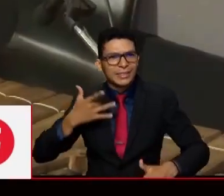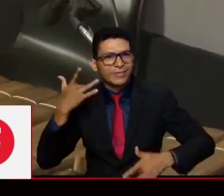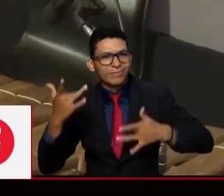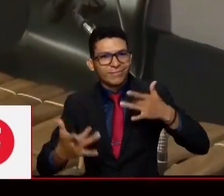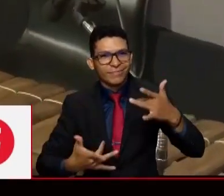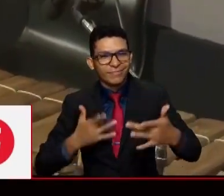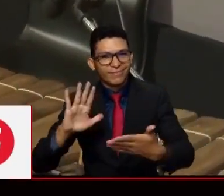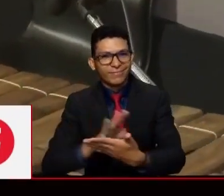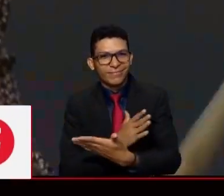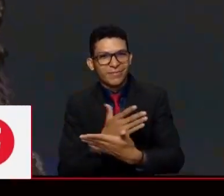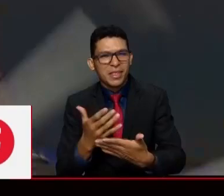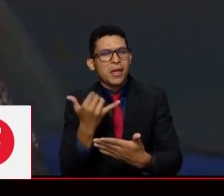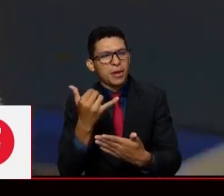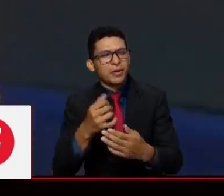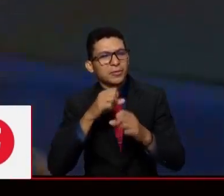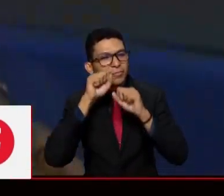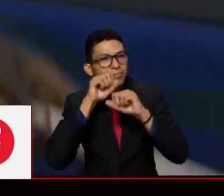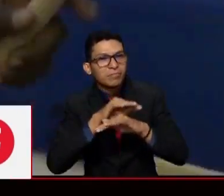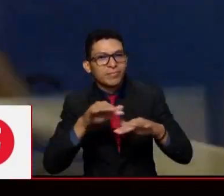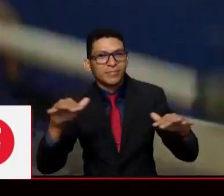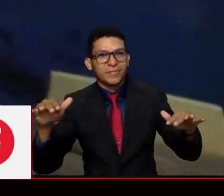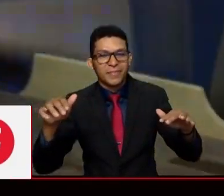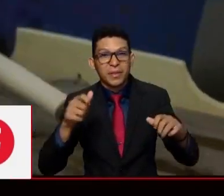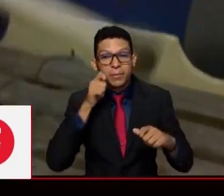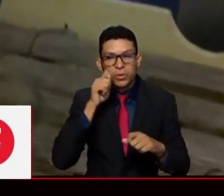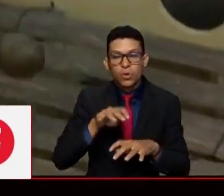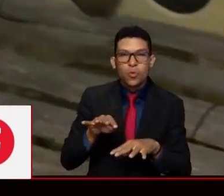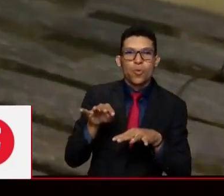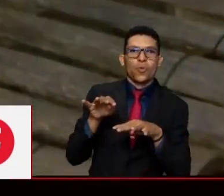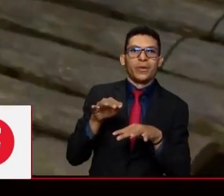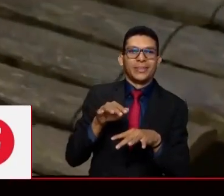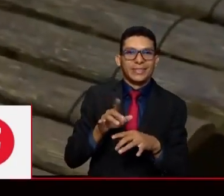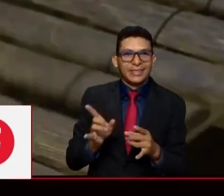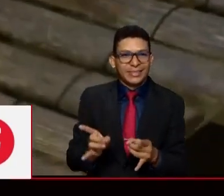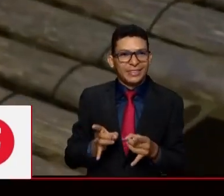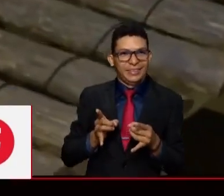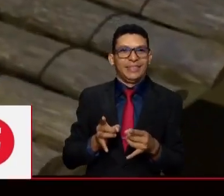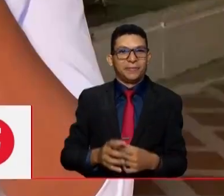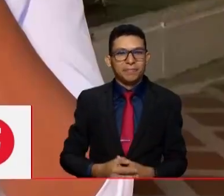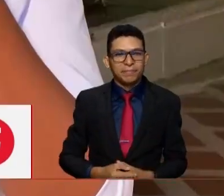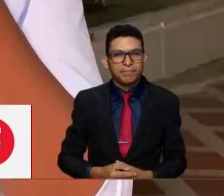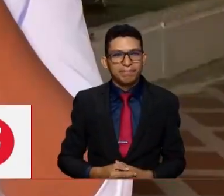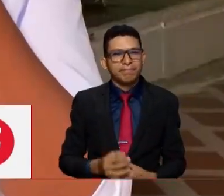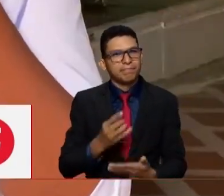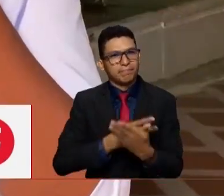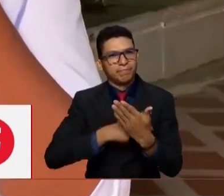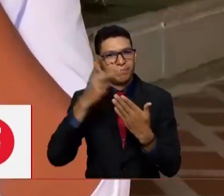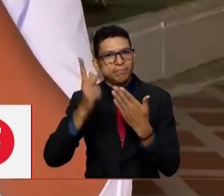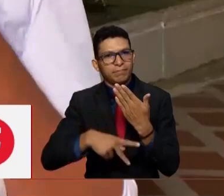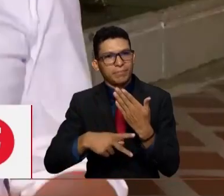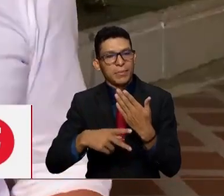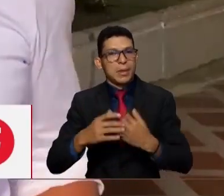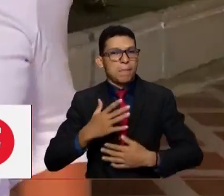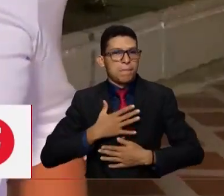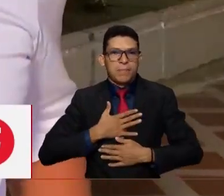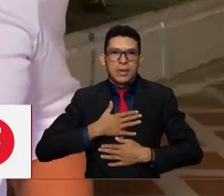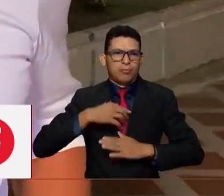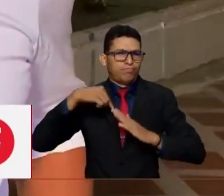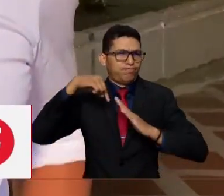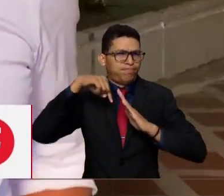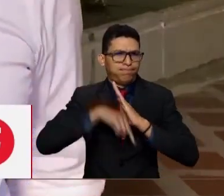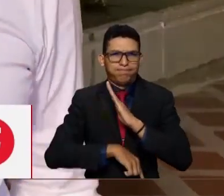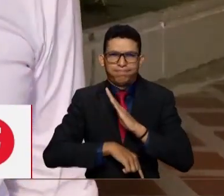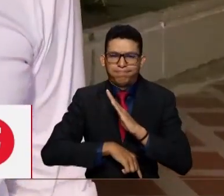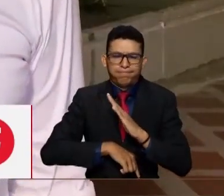una parte de lo que sorprenderá a la audiencia. Un proyecto, digamos, que está en mis entrañas desde hace más de